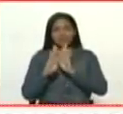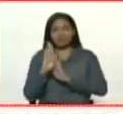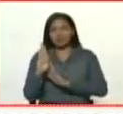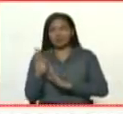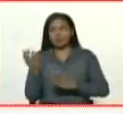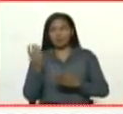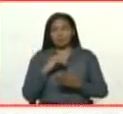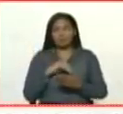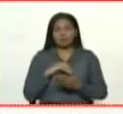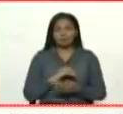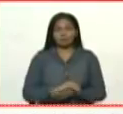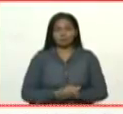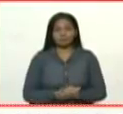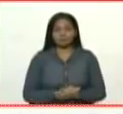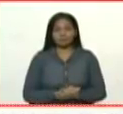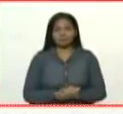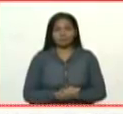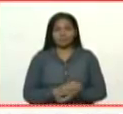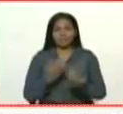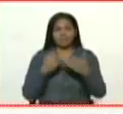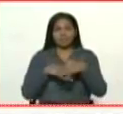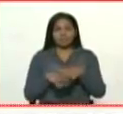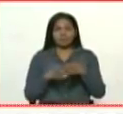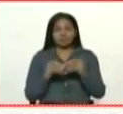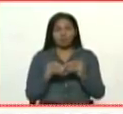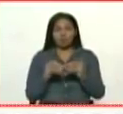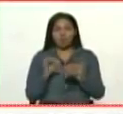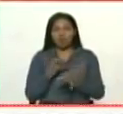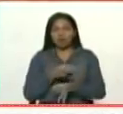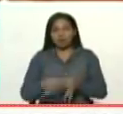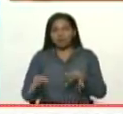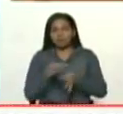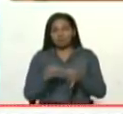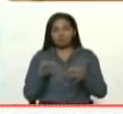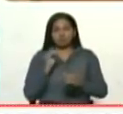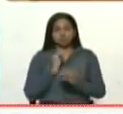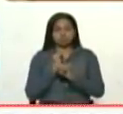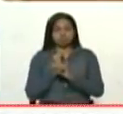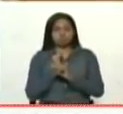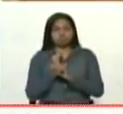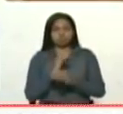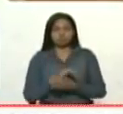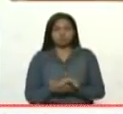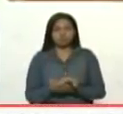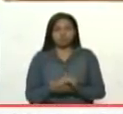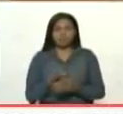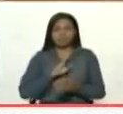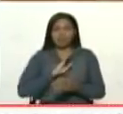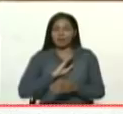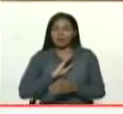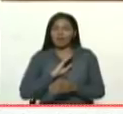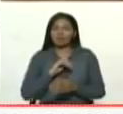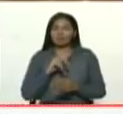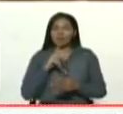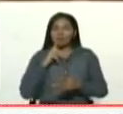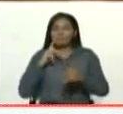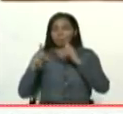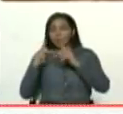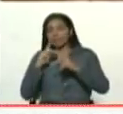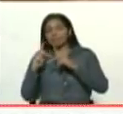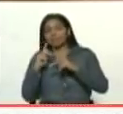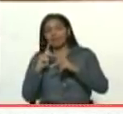alternativas a través de las criptomonedas que el país ha asumido como política de Estado. Es el único país del